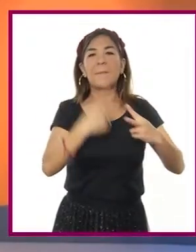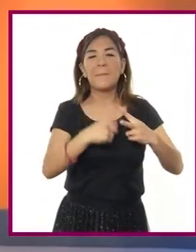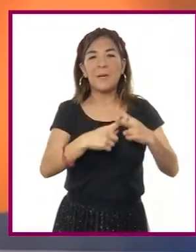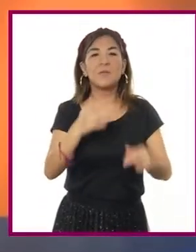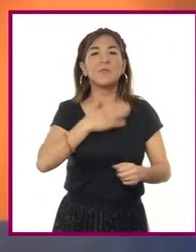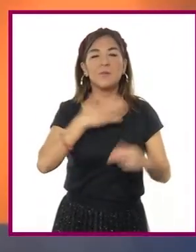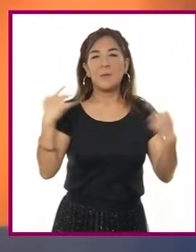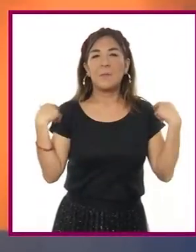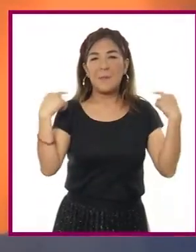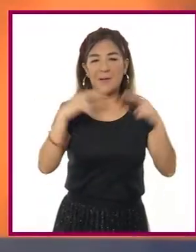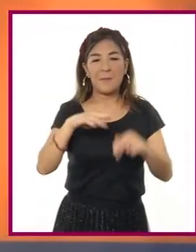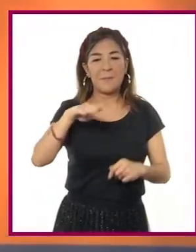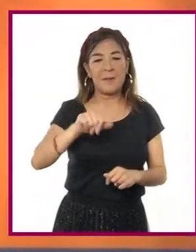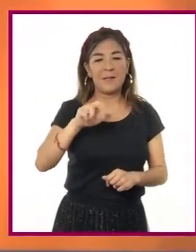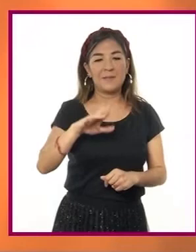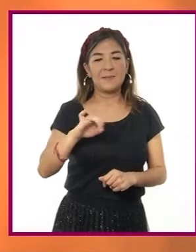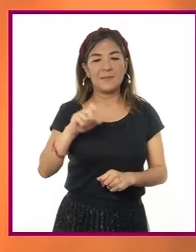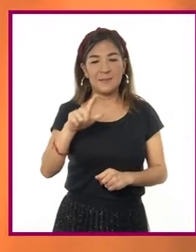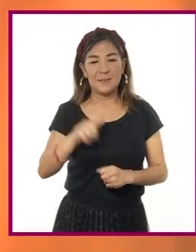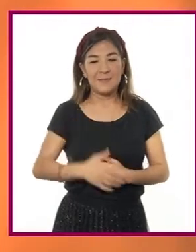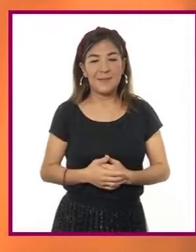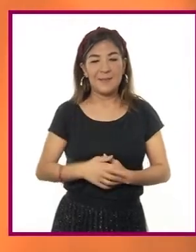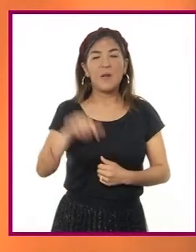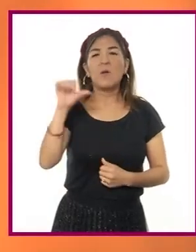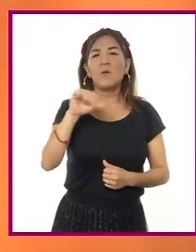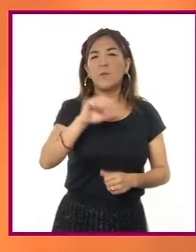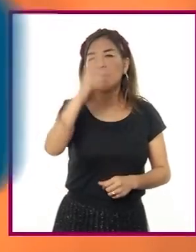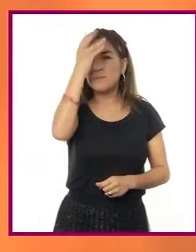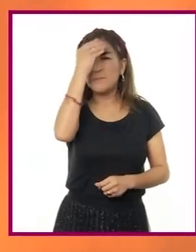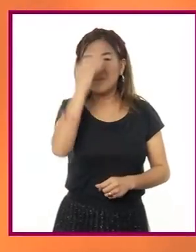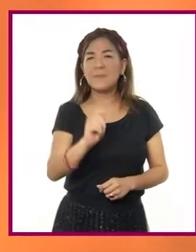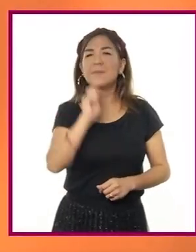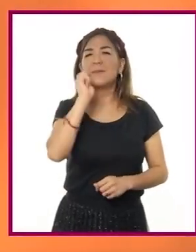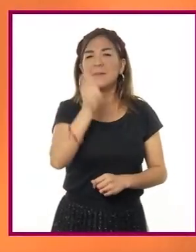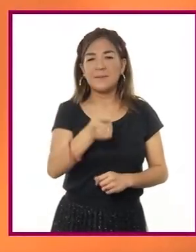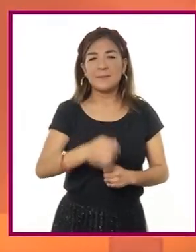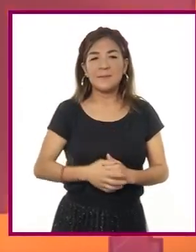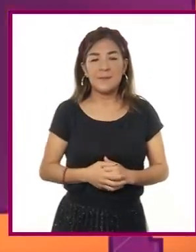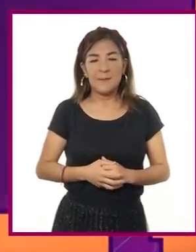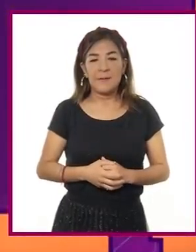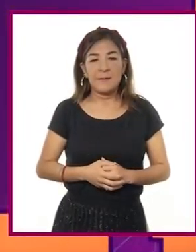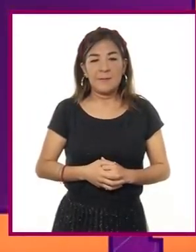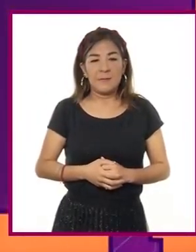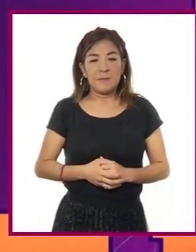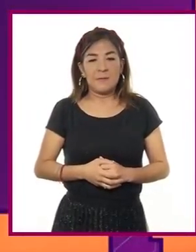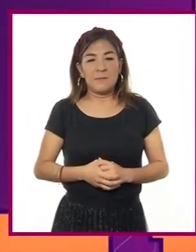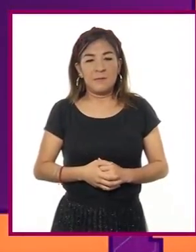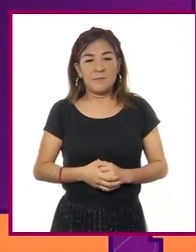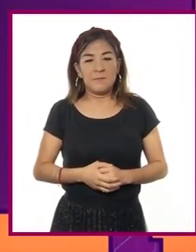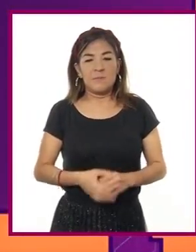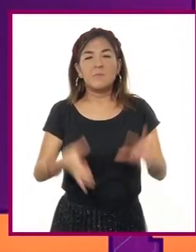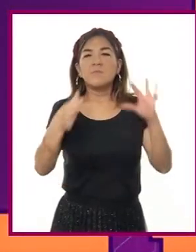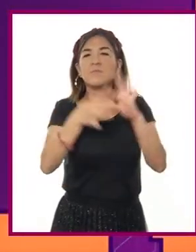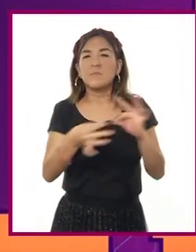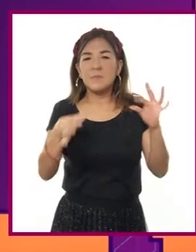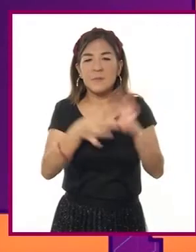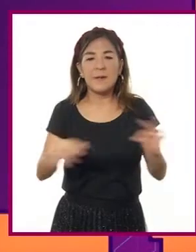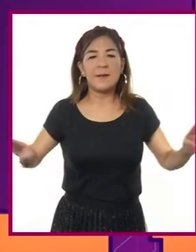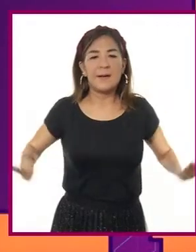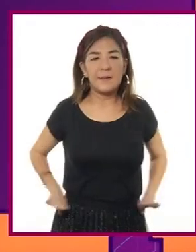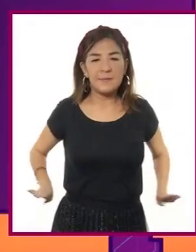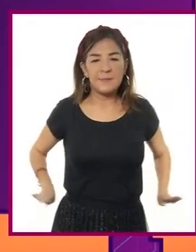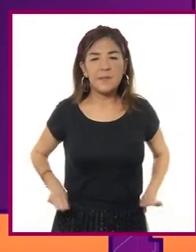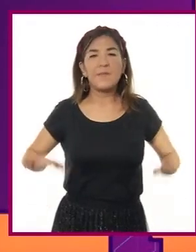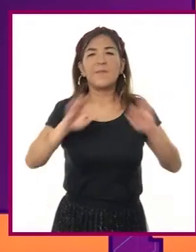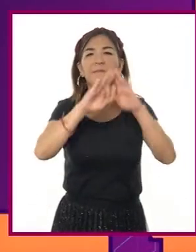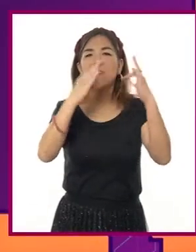el profesor Marcial Rivera. Se tiene como aprendizaje esperado la exploración de características y propiedades de las